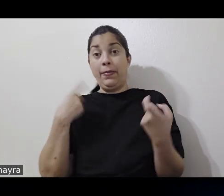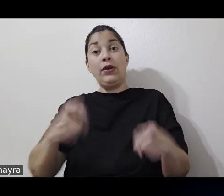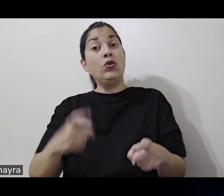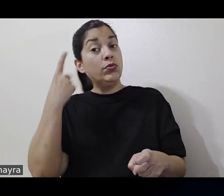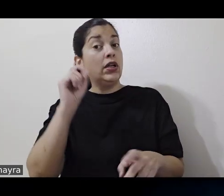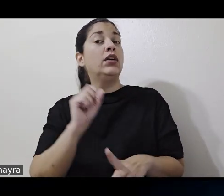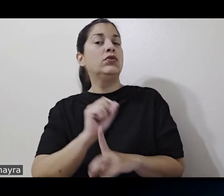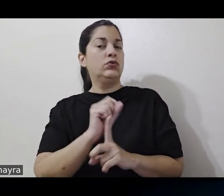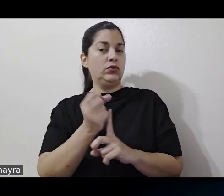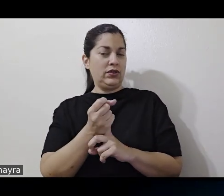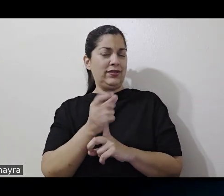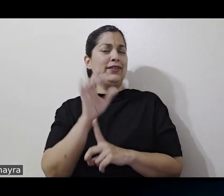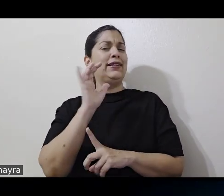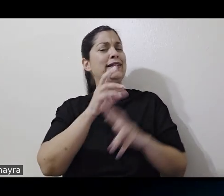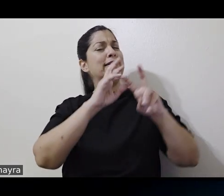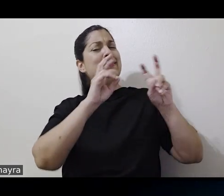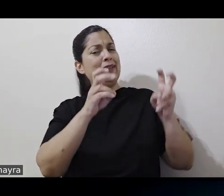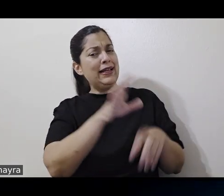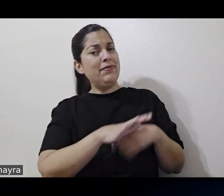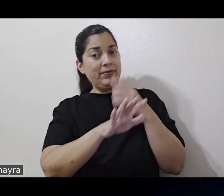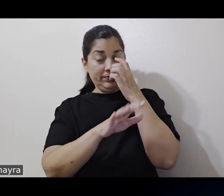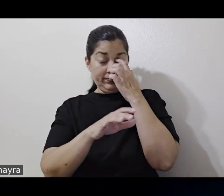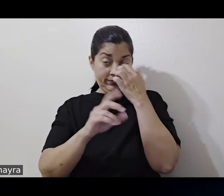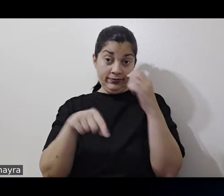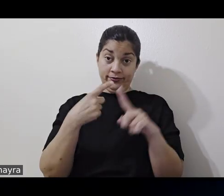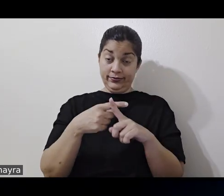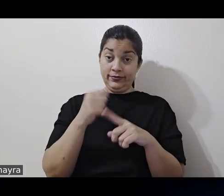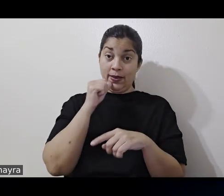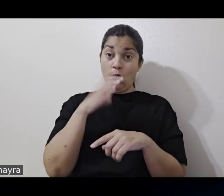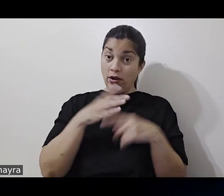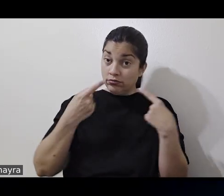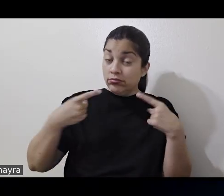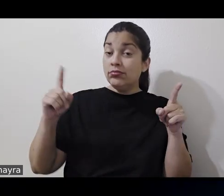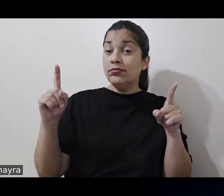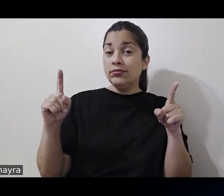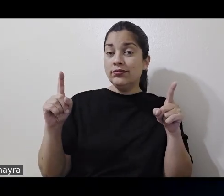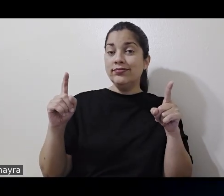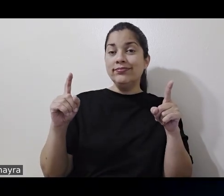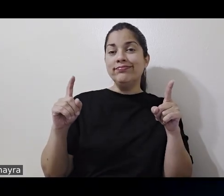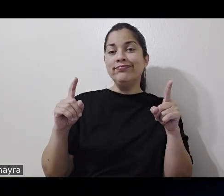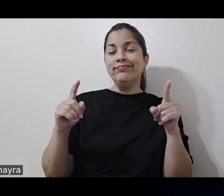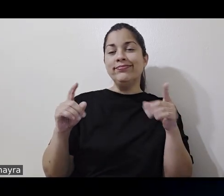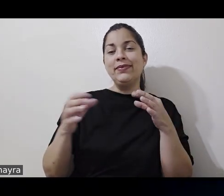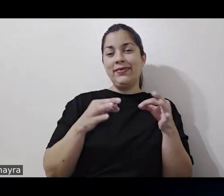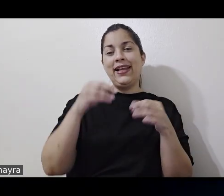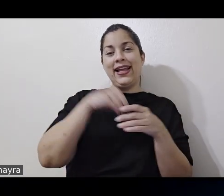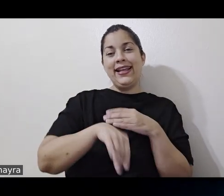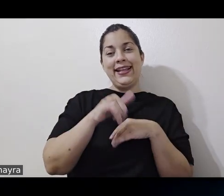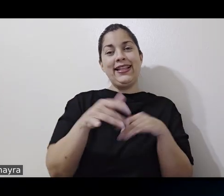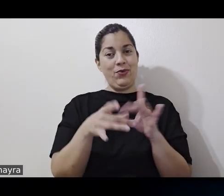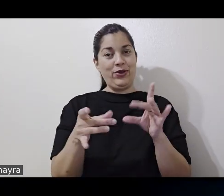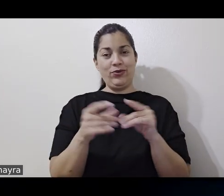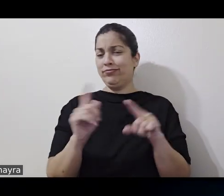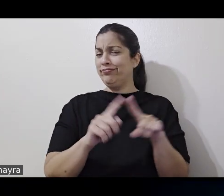la sociedad. Y todo ese tema de lo que es la mujer haciendo logros se trata en este cuento, de alguna manera u